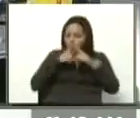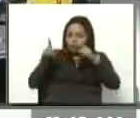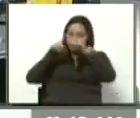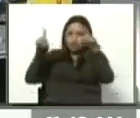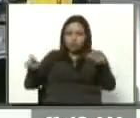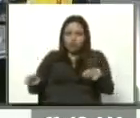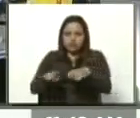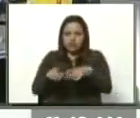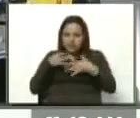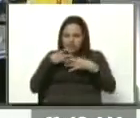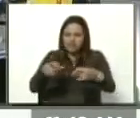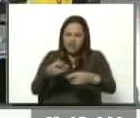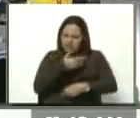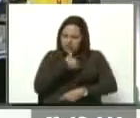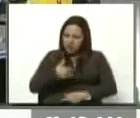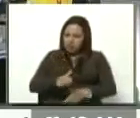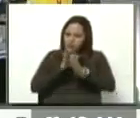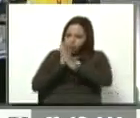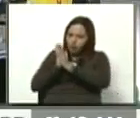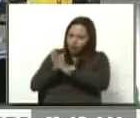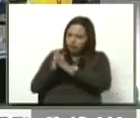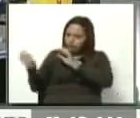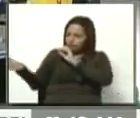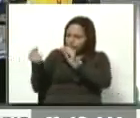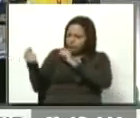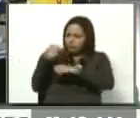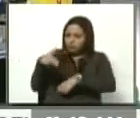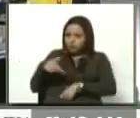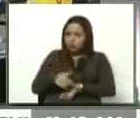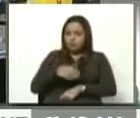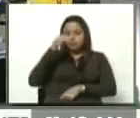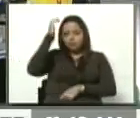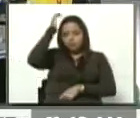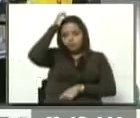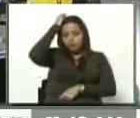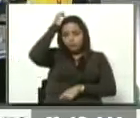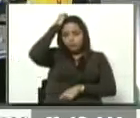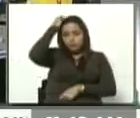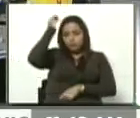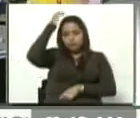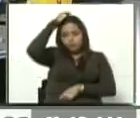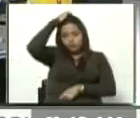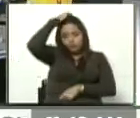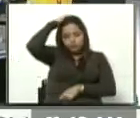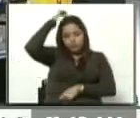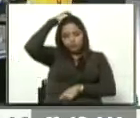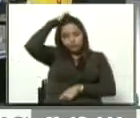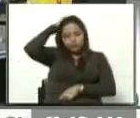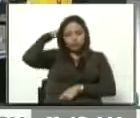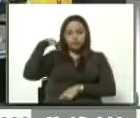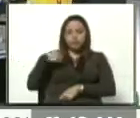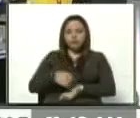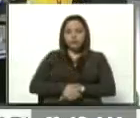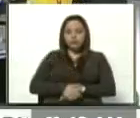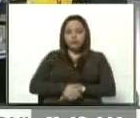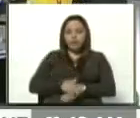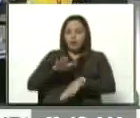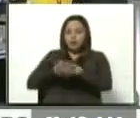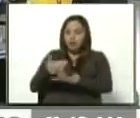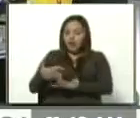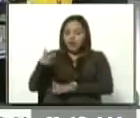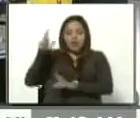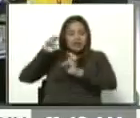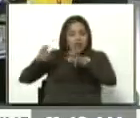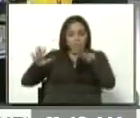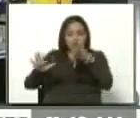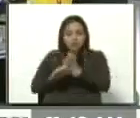interesante, profe, quiero que usted la analice con nosotros, porque ya viene o va más allá del tema de la población venezolana y va